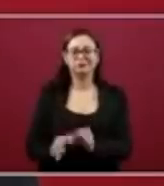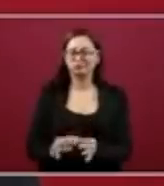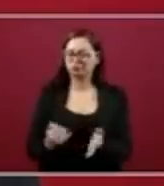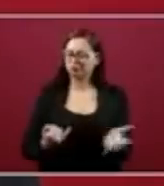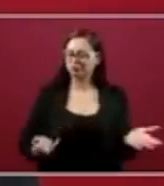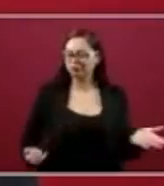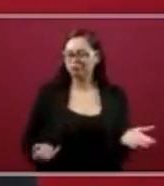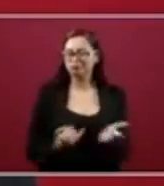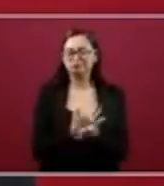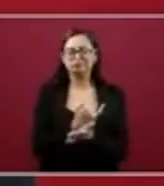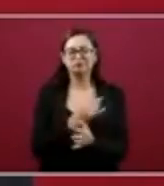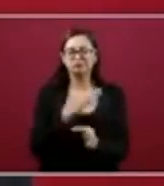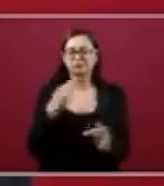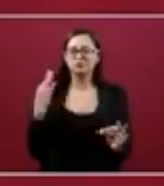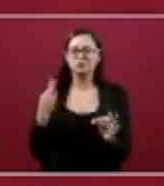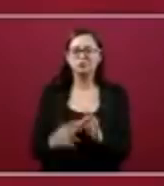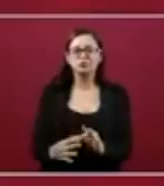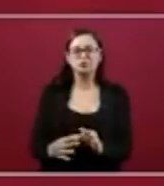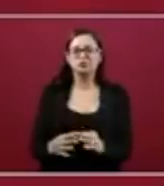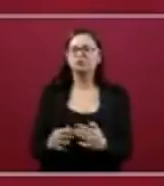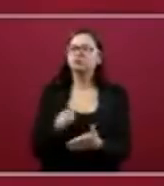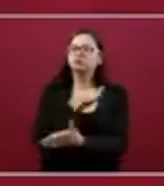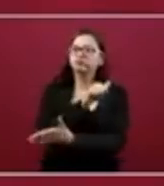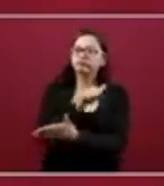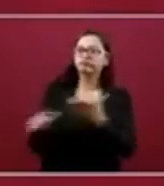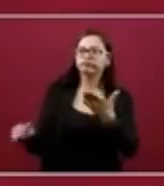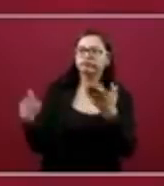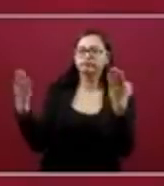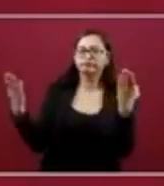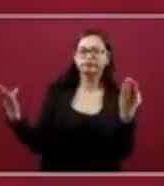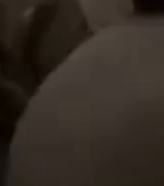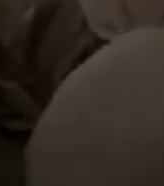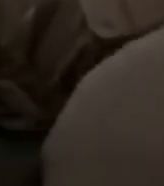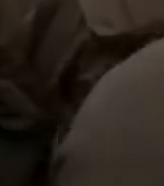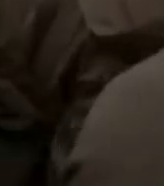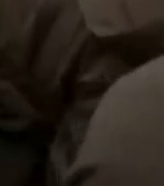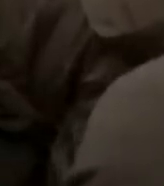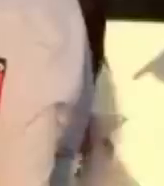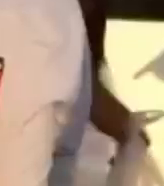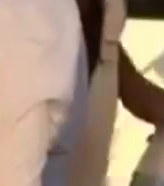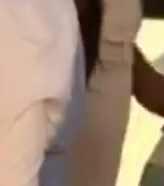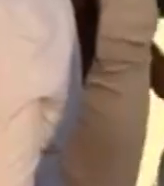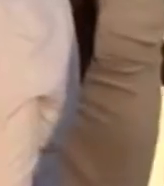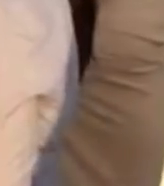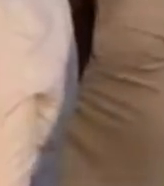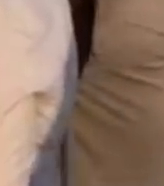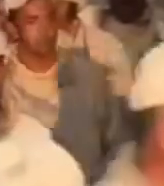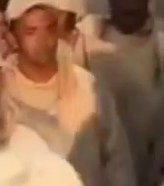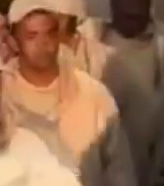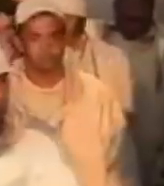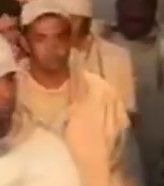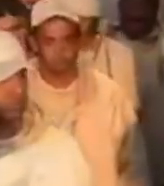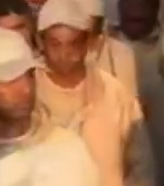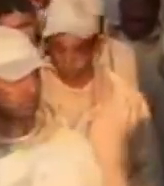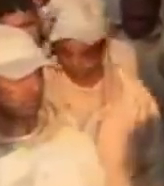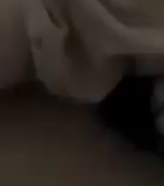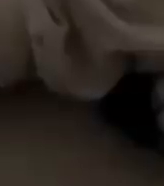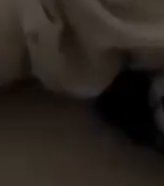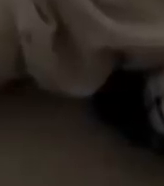decreto y ya se cerró esa cárcel. Ya fueron trasladados